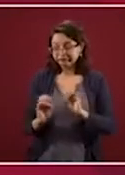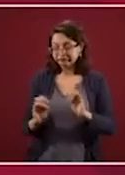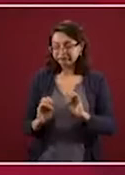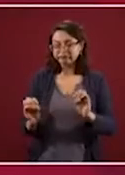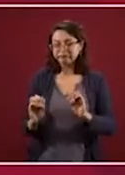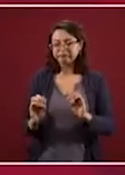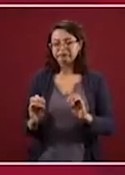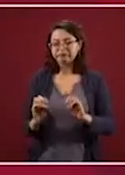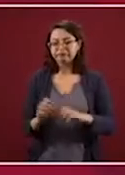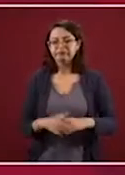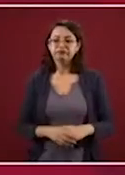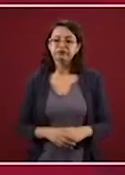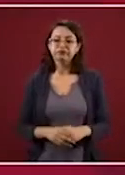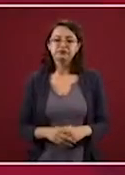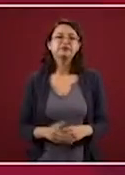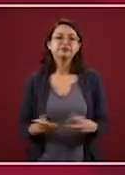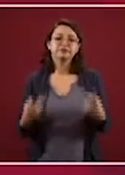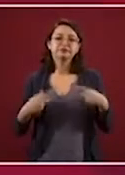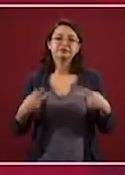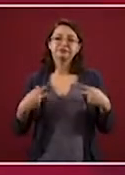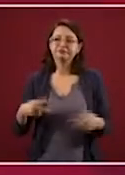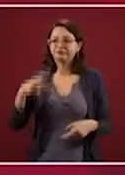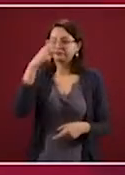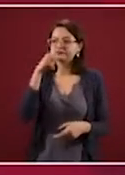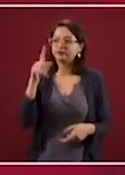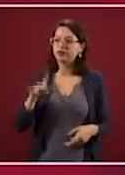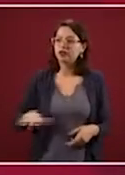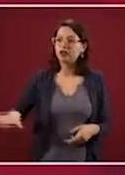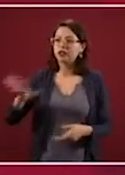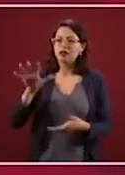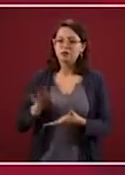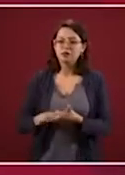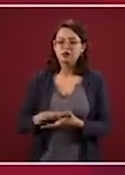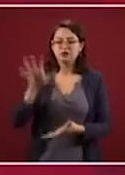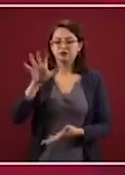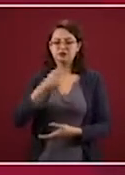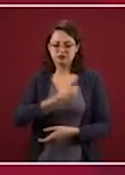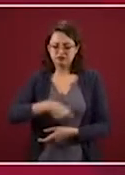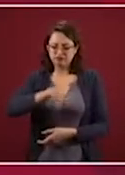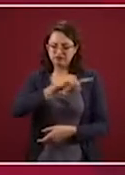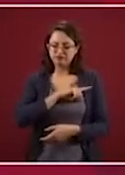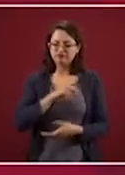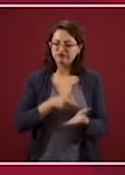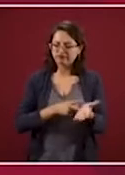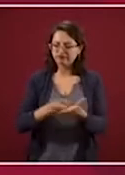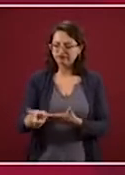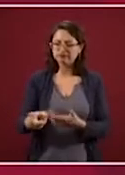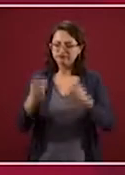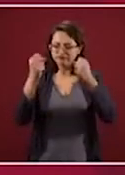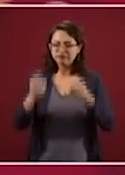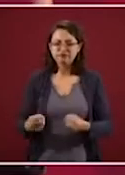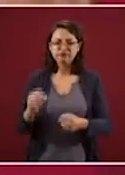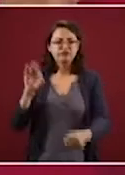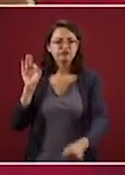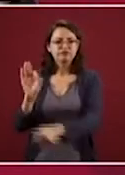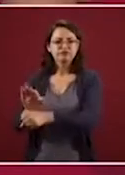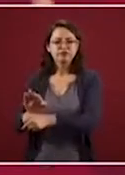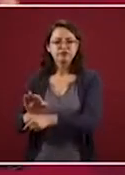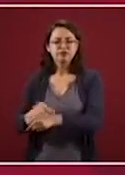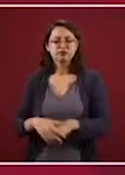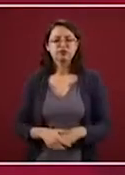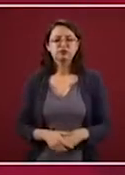la mayoría de los mexicanos que se garantice el derecho a la salud y con ese dinero